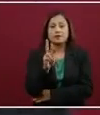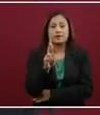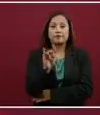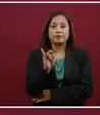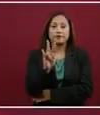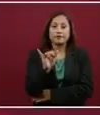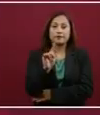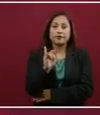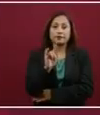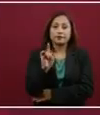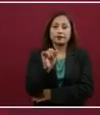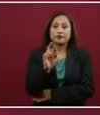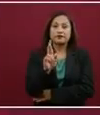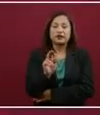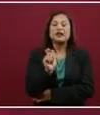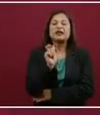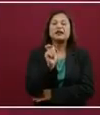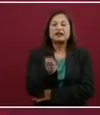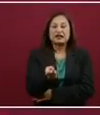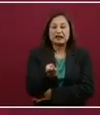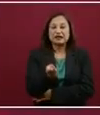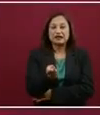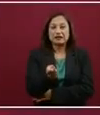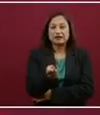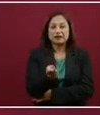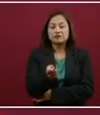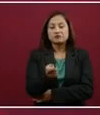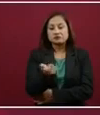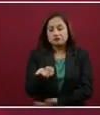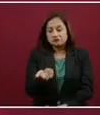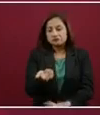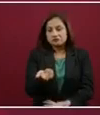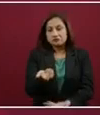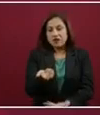es trasladar lo público